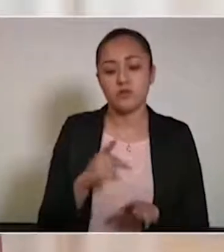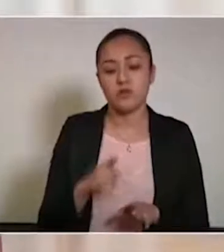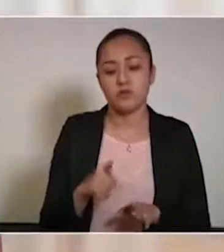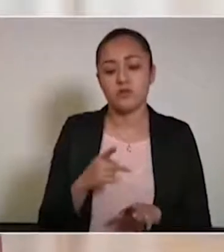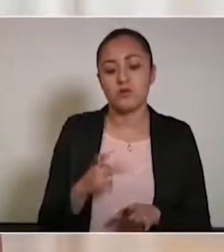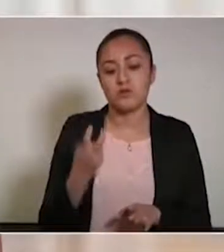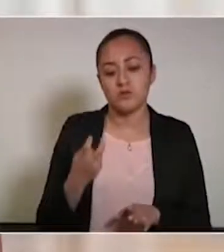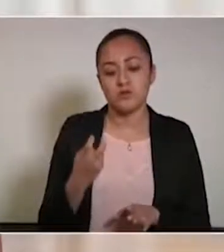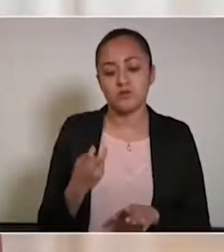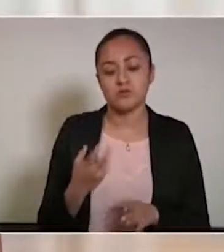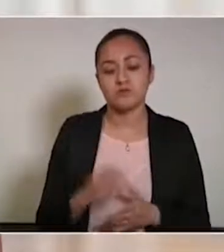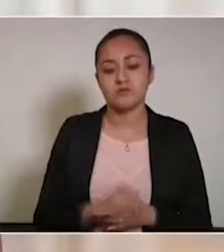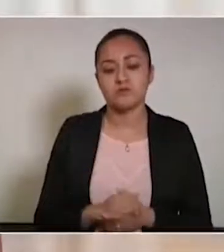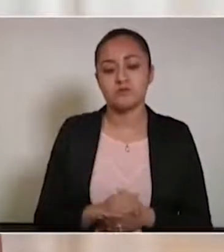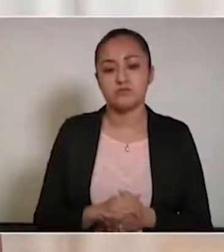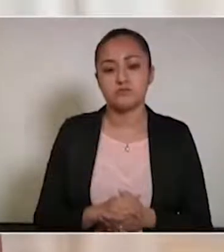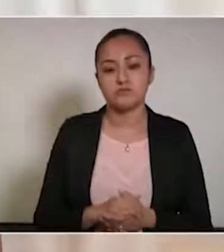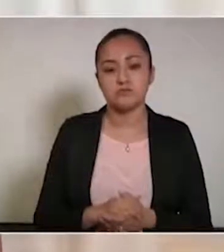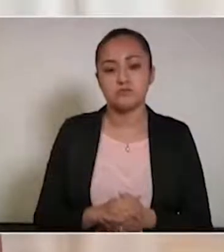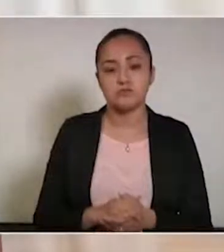como corresponde